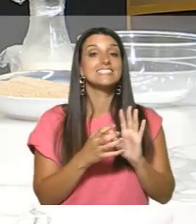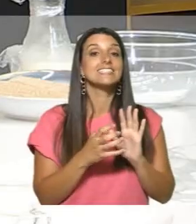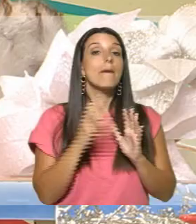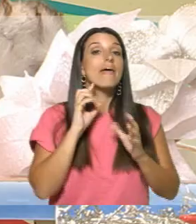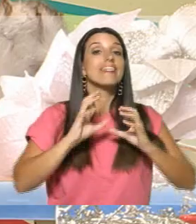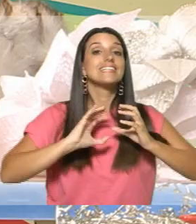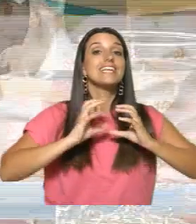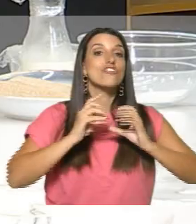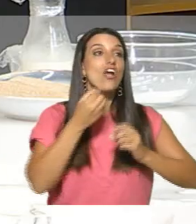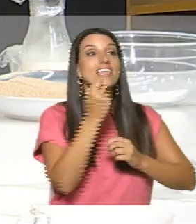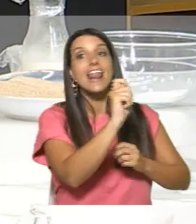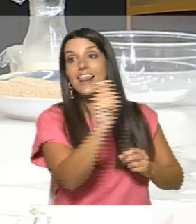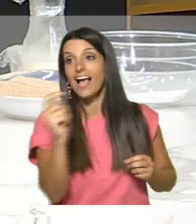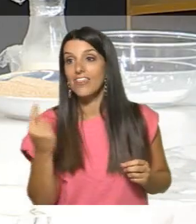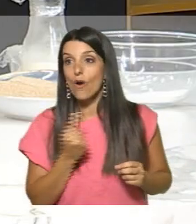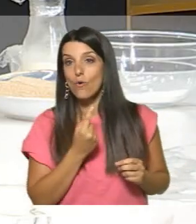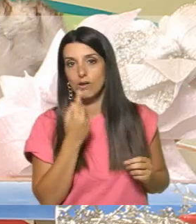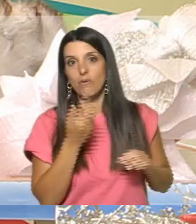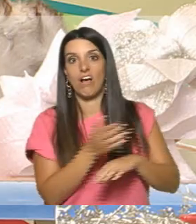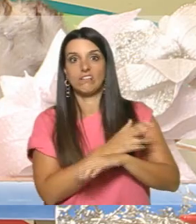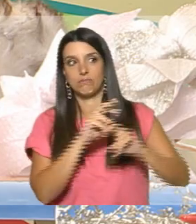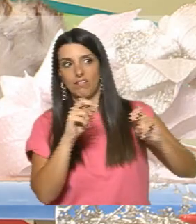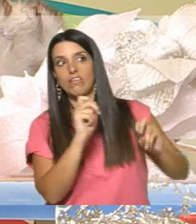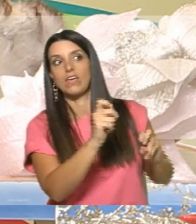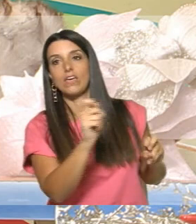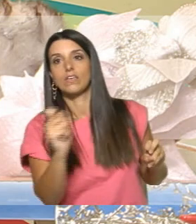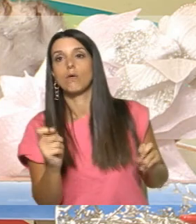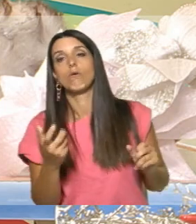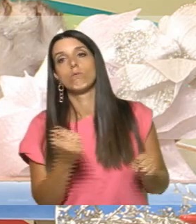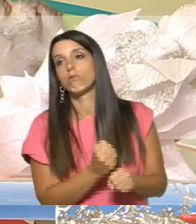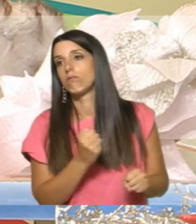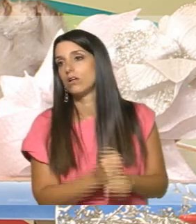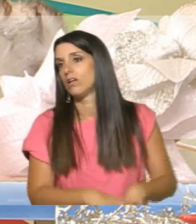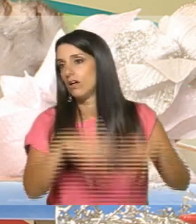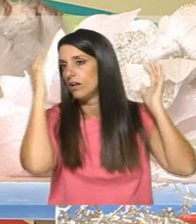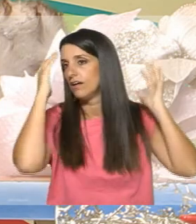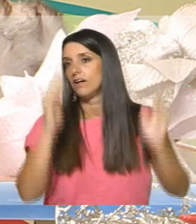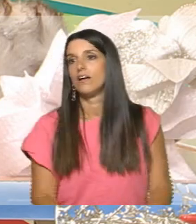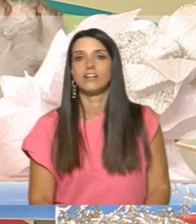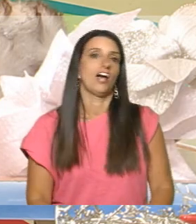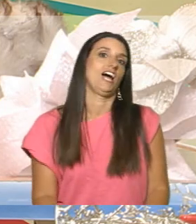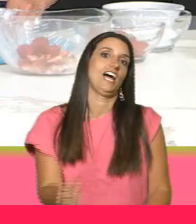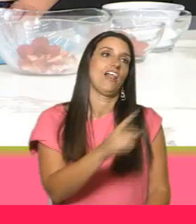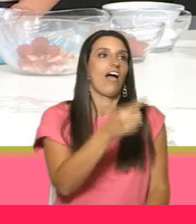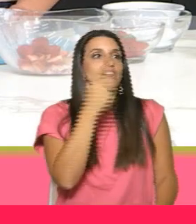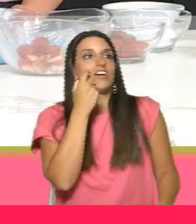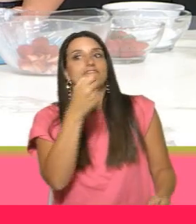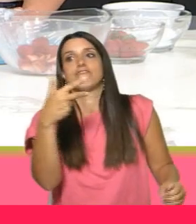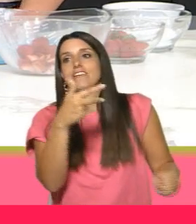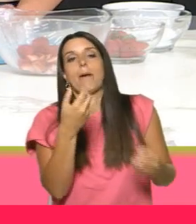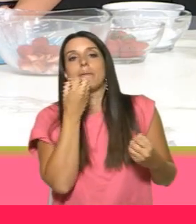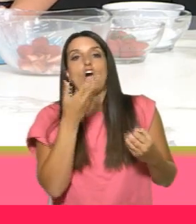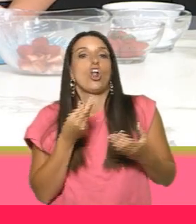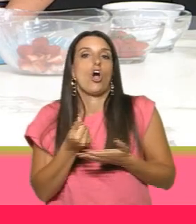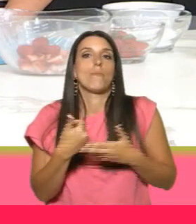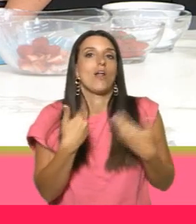de familia, de ya sabes, claro. Hay que hacer una investigación previa. Claro. Bueno, pero, un trabajo bárbaro. Pero vos de... No. Mejor les compro un regalo. Claro.